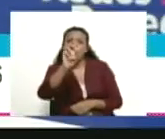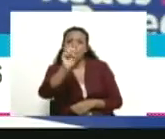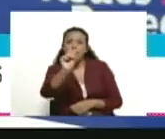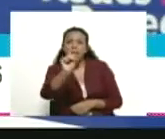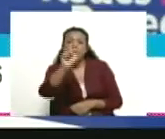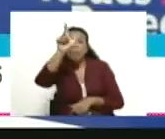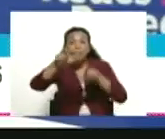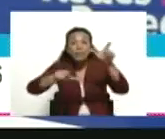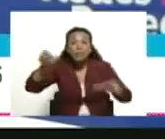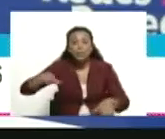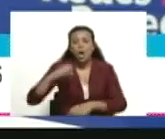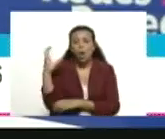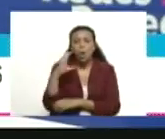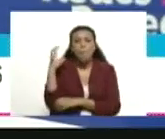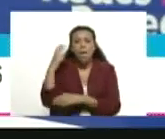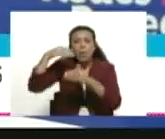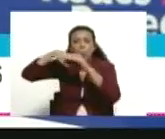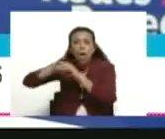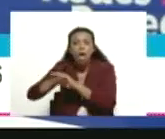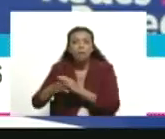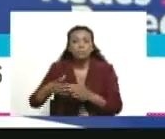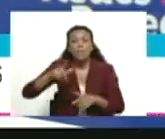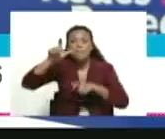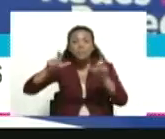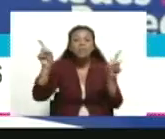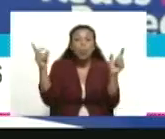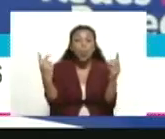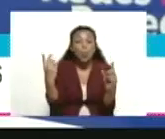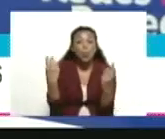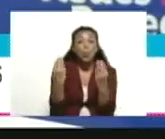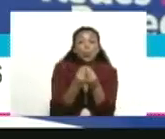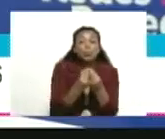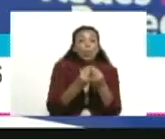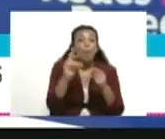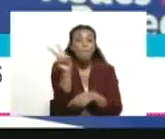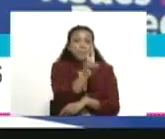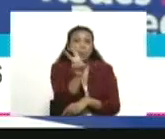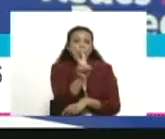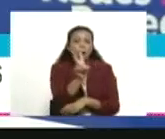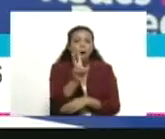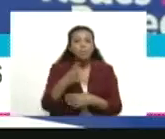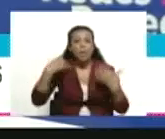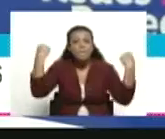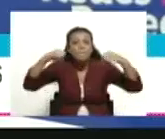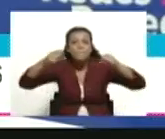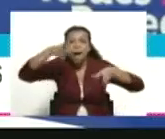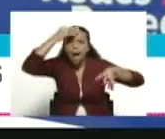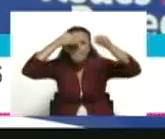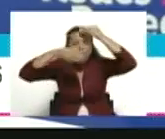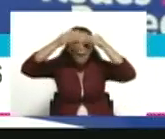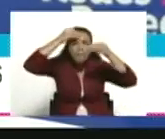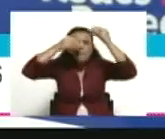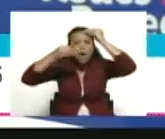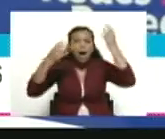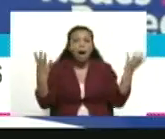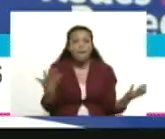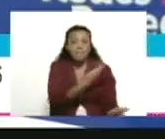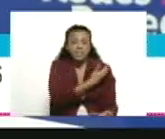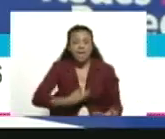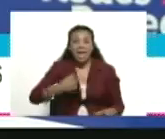Sicarios colombianos y venezolanos entrenados por Uribe